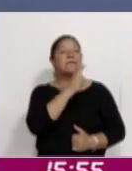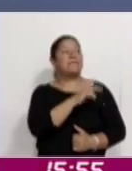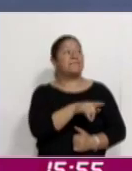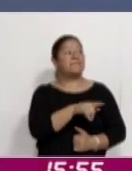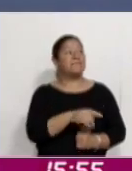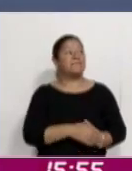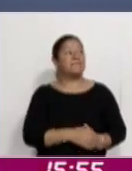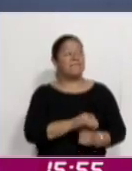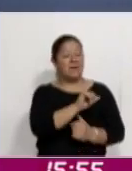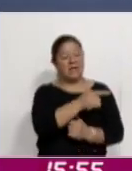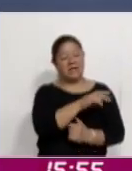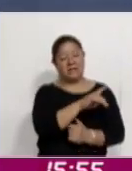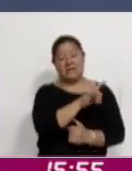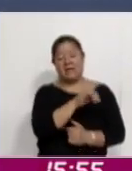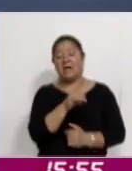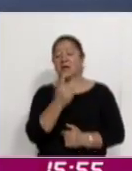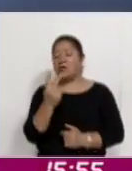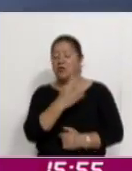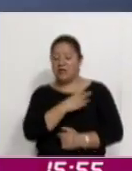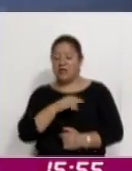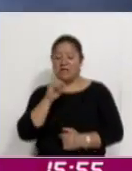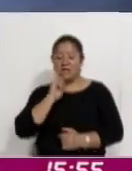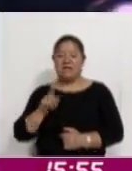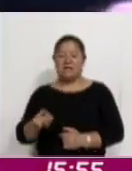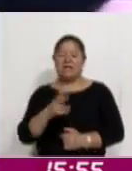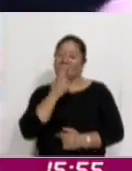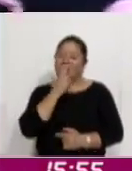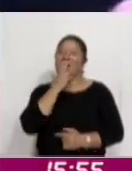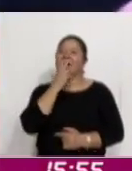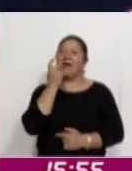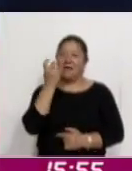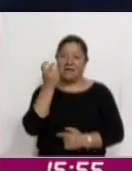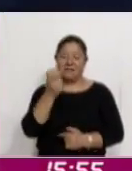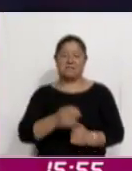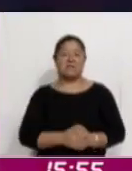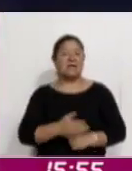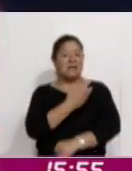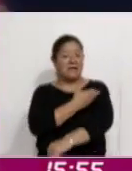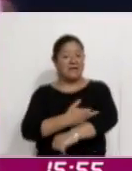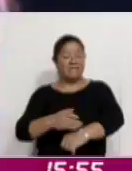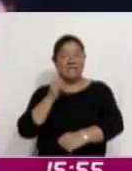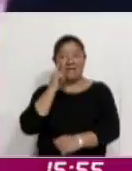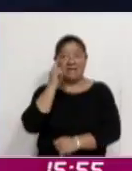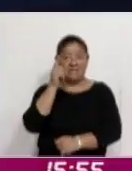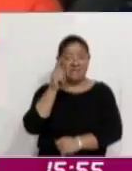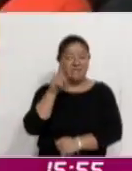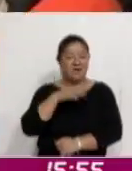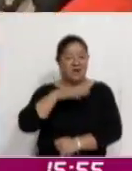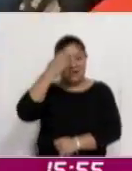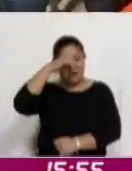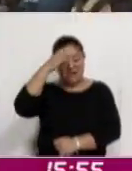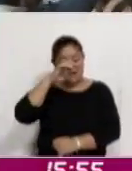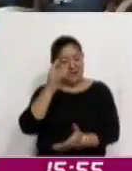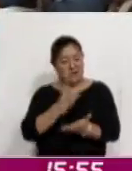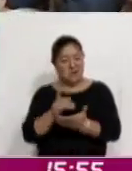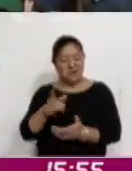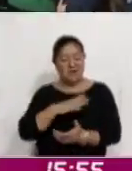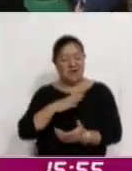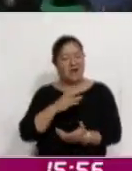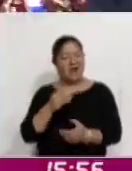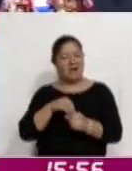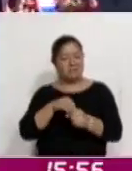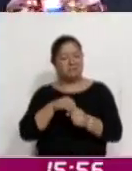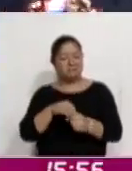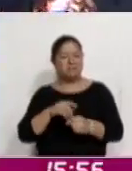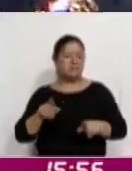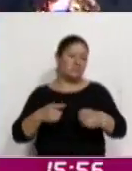hijas, fieles seguidoras de Beli y Beto, disfrutaron al máximo del espectáculo. La familia encontró en el show una experiencia única, llena de música, diversión y